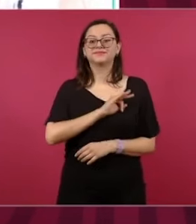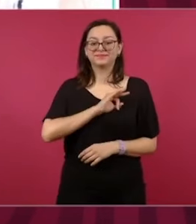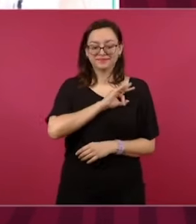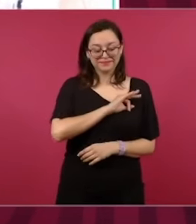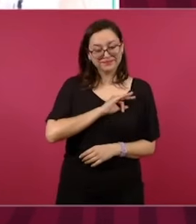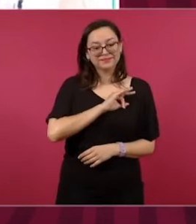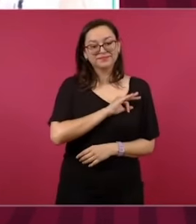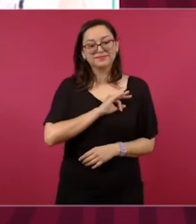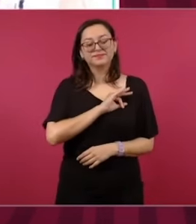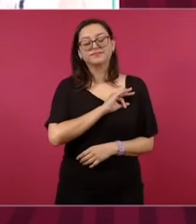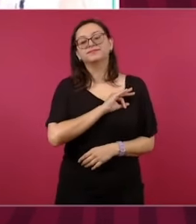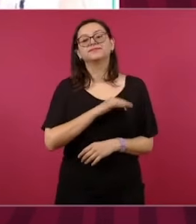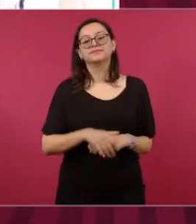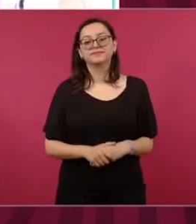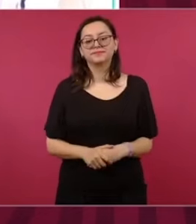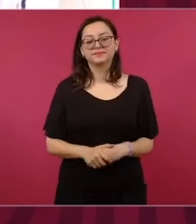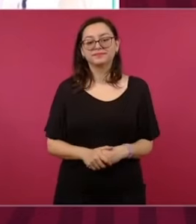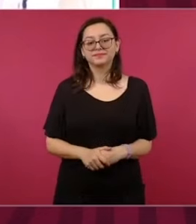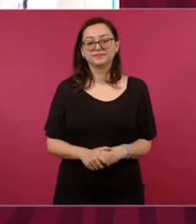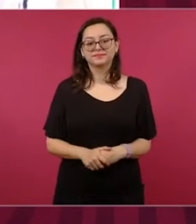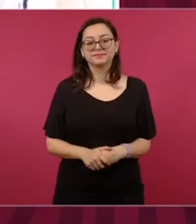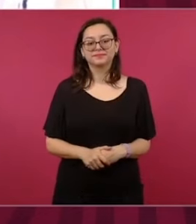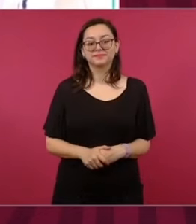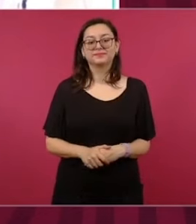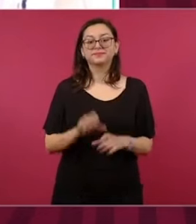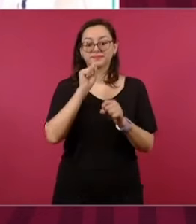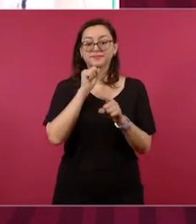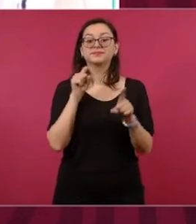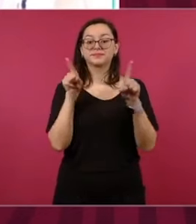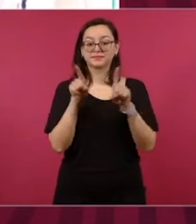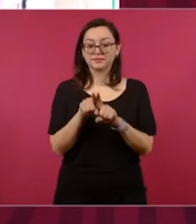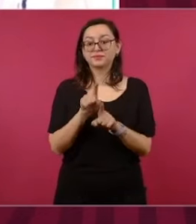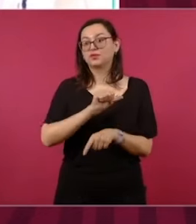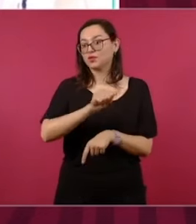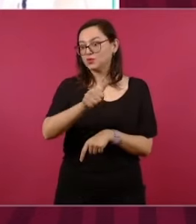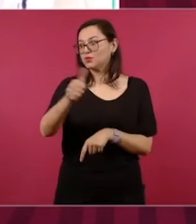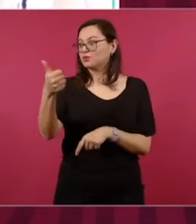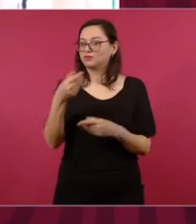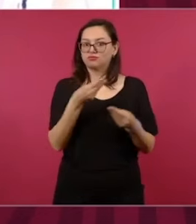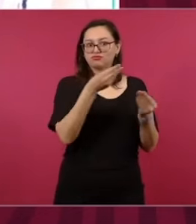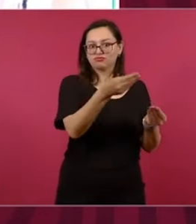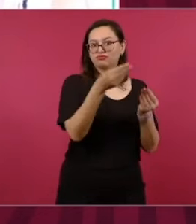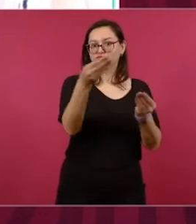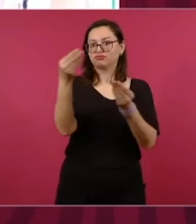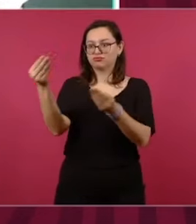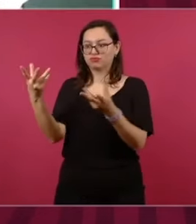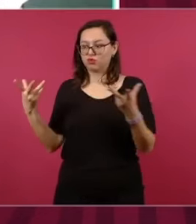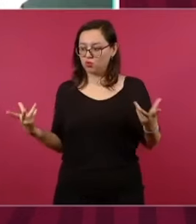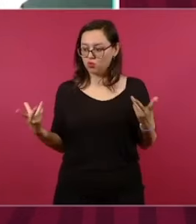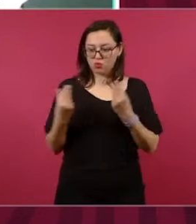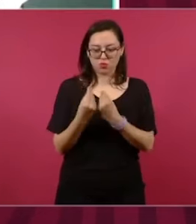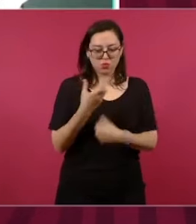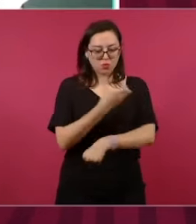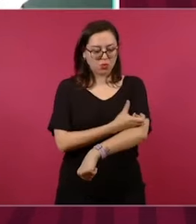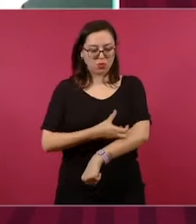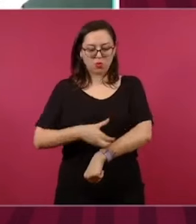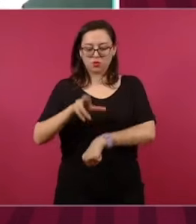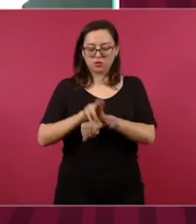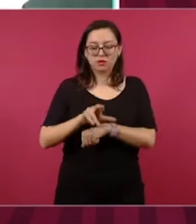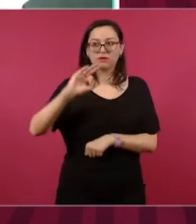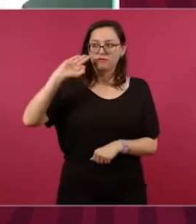felicidades, querida maestra. Y bueno, pues por supuesto vamos a seguir trabajando en perfecta coordinación con